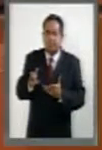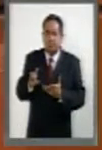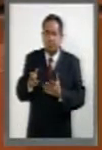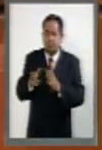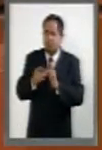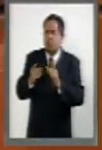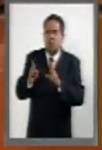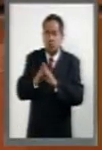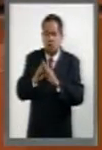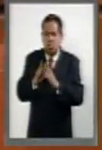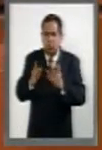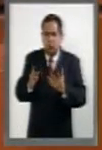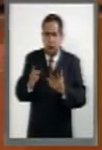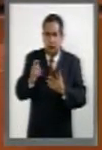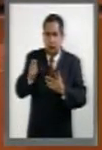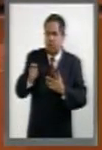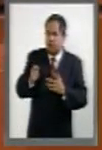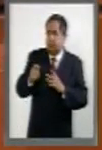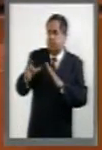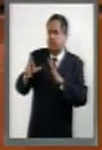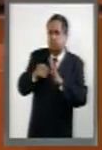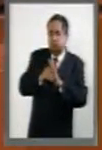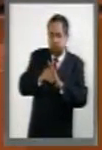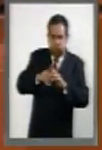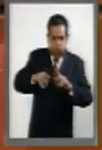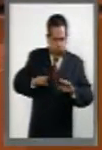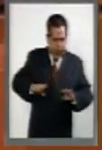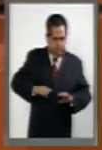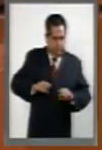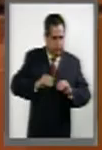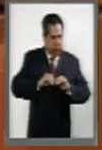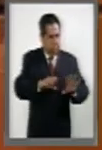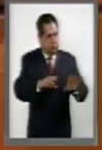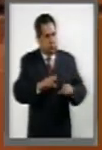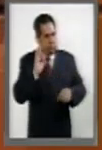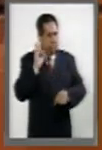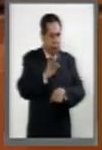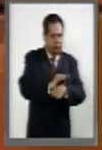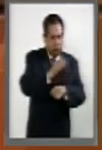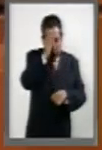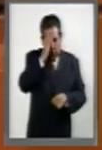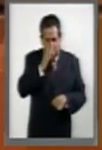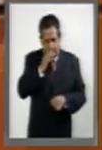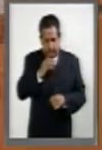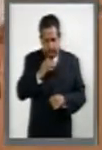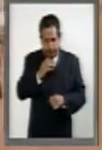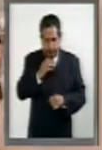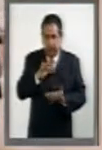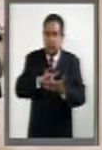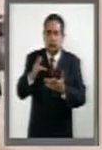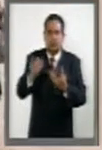poder hacerlo beneficiando al pueblo de Coahuila. Muchas gracias.